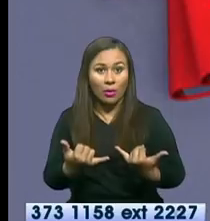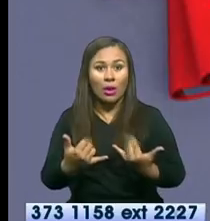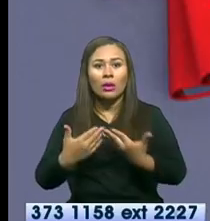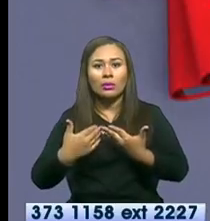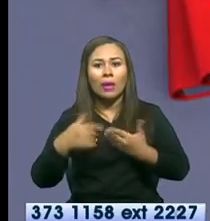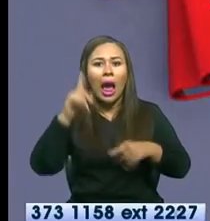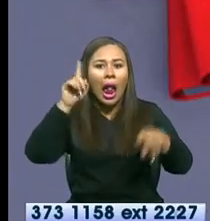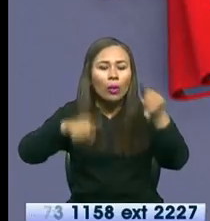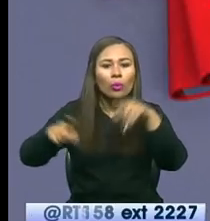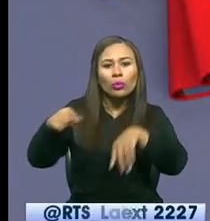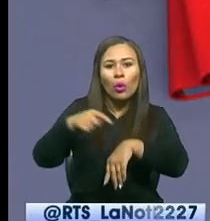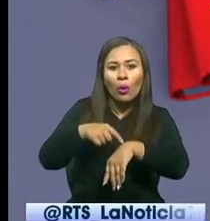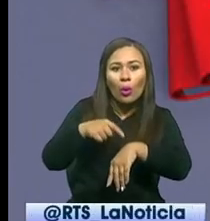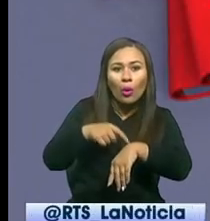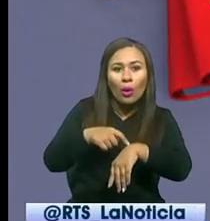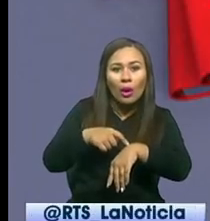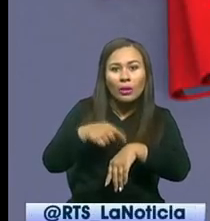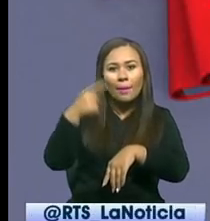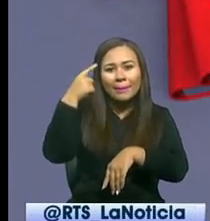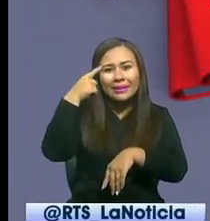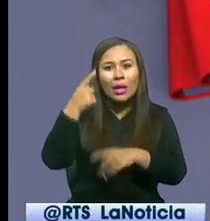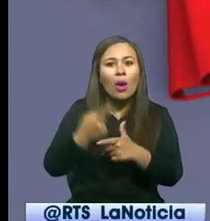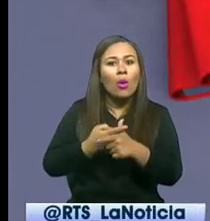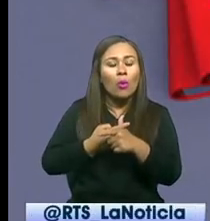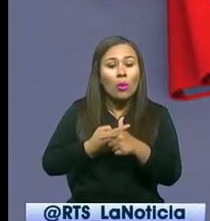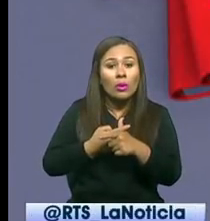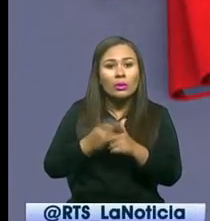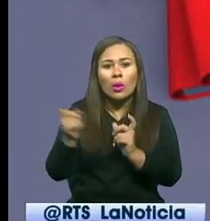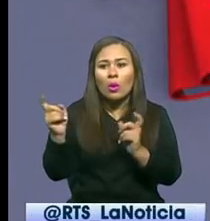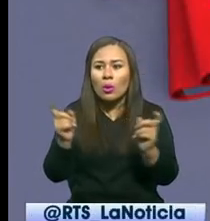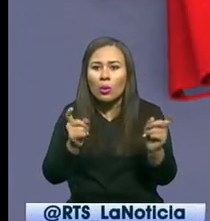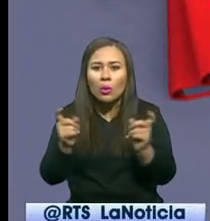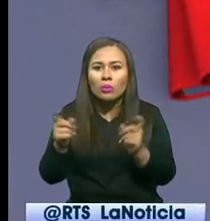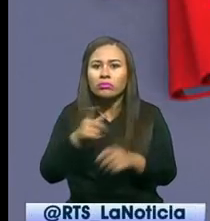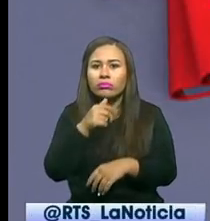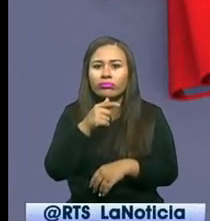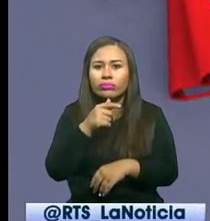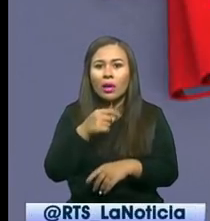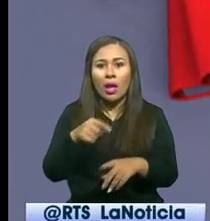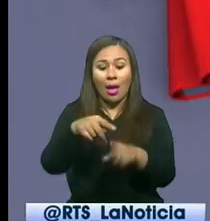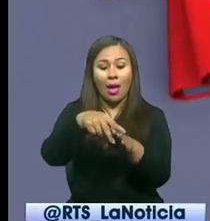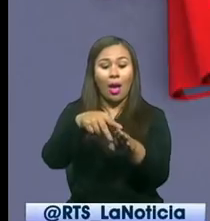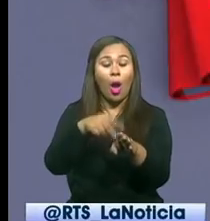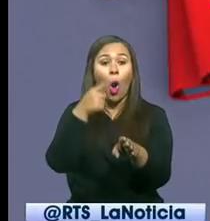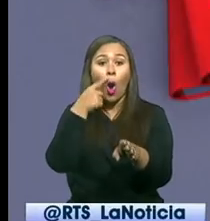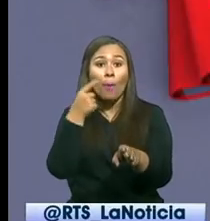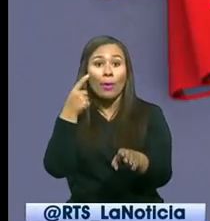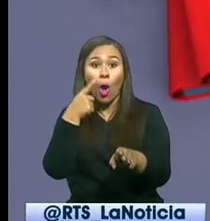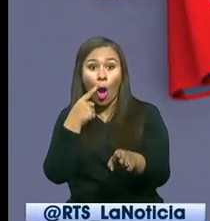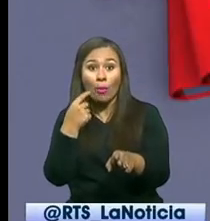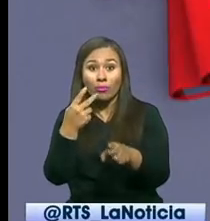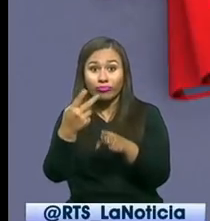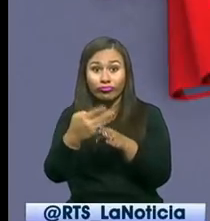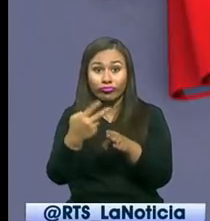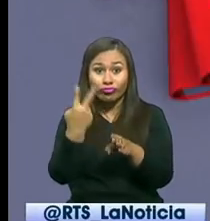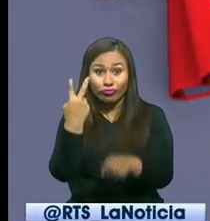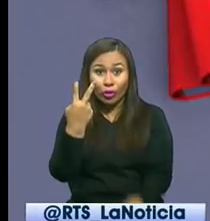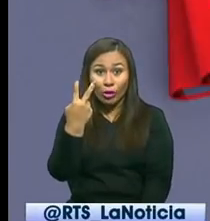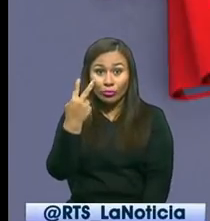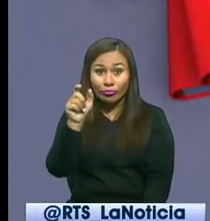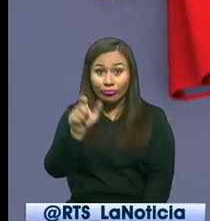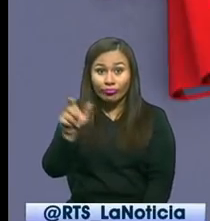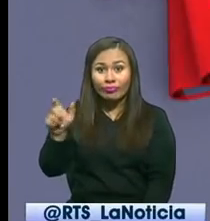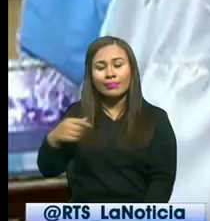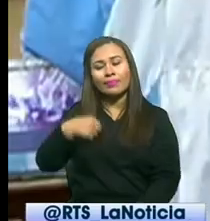horarios que estime indispensable limitar la transportación del acompañante del mismo sexo masculino de las motos que circulen en